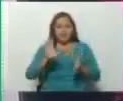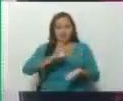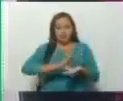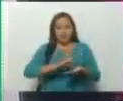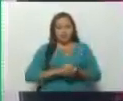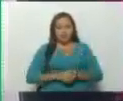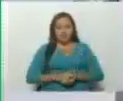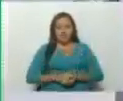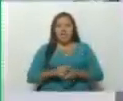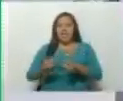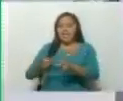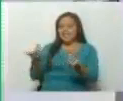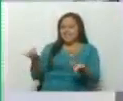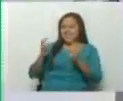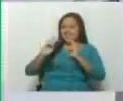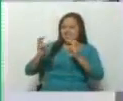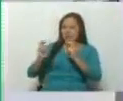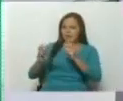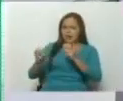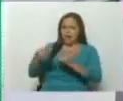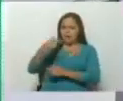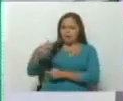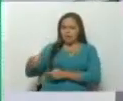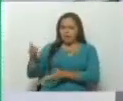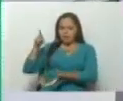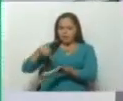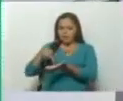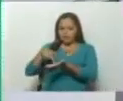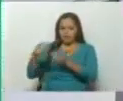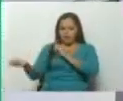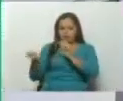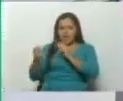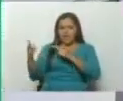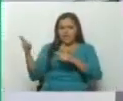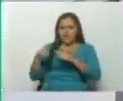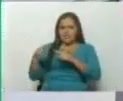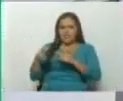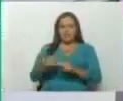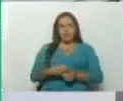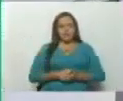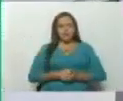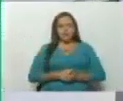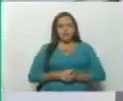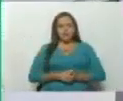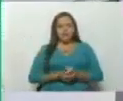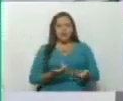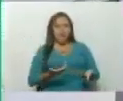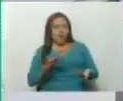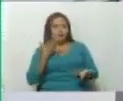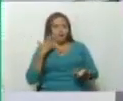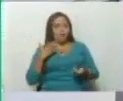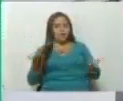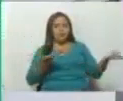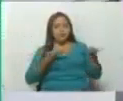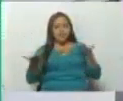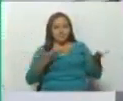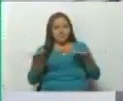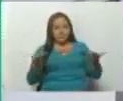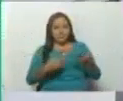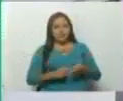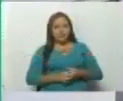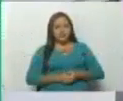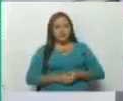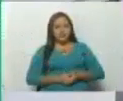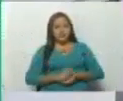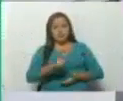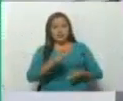específicamente exigían los quienes participaron en los debates en el estado Táchira? Bueno, tiene que ver con el tema de los servicios precisamente y también